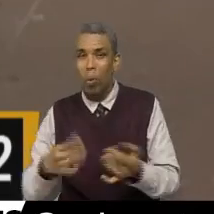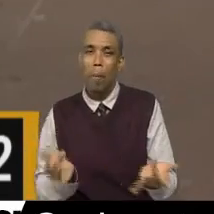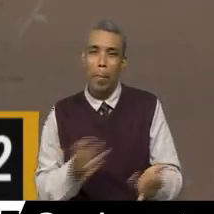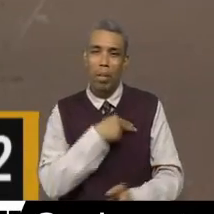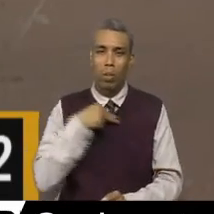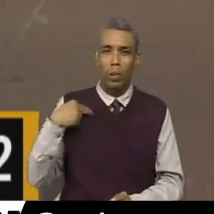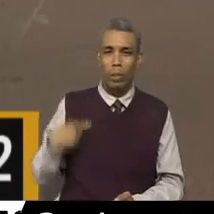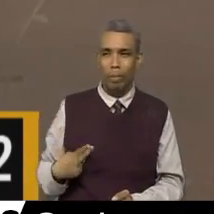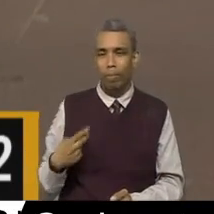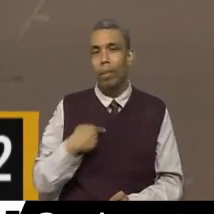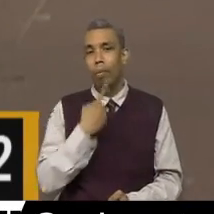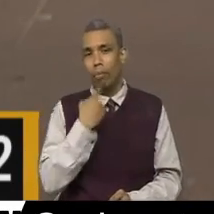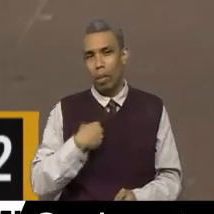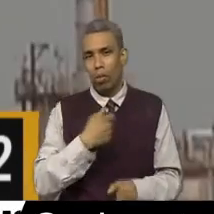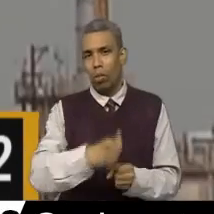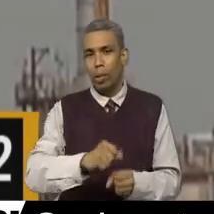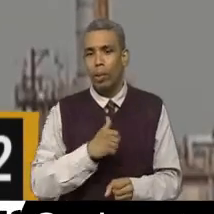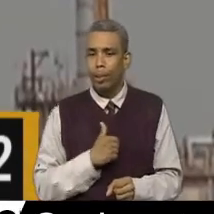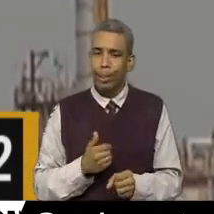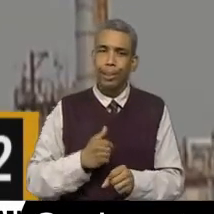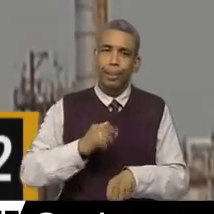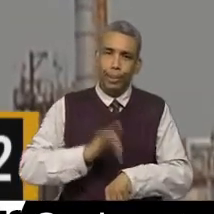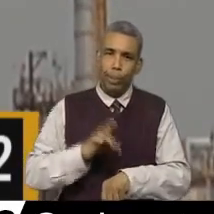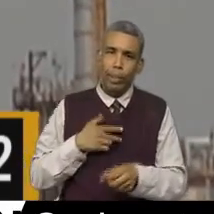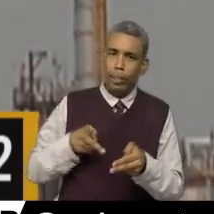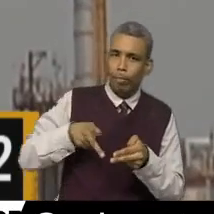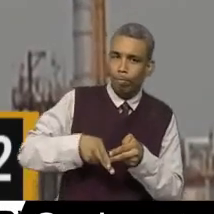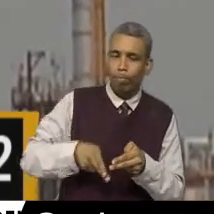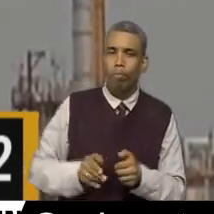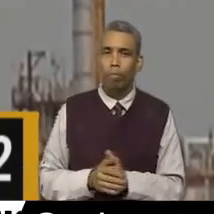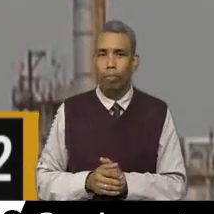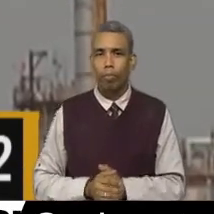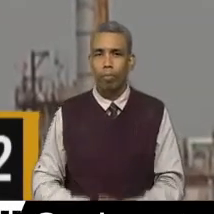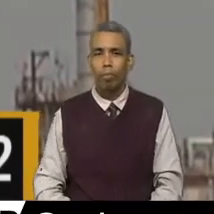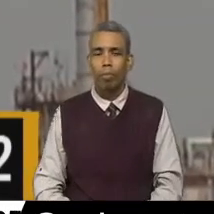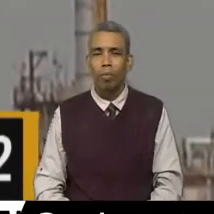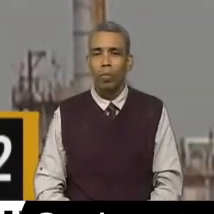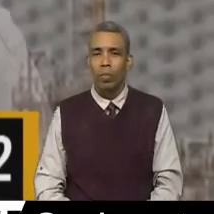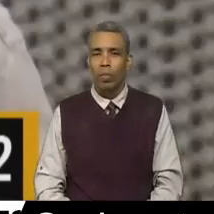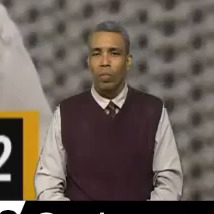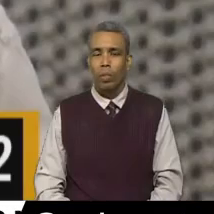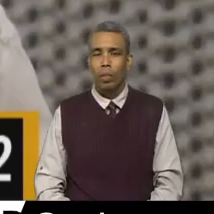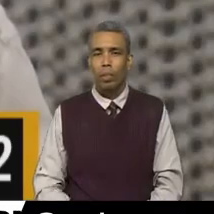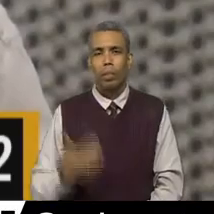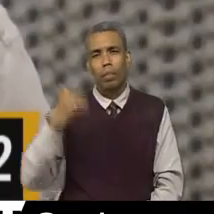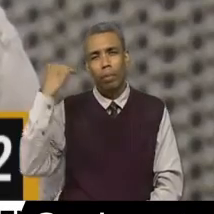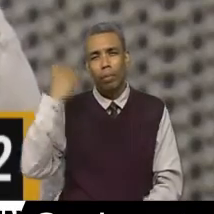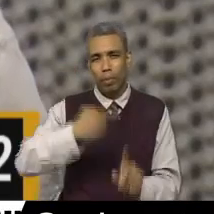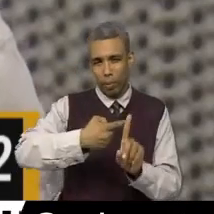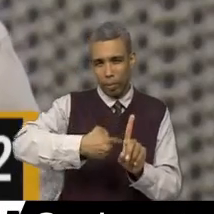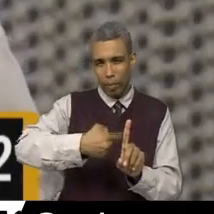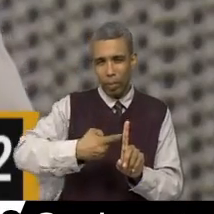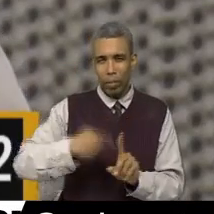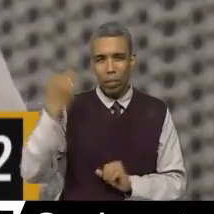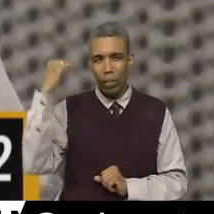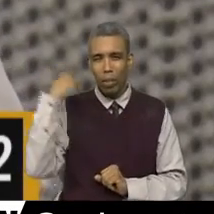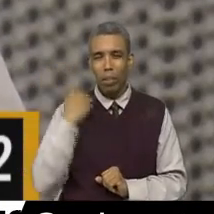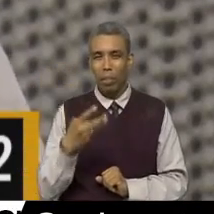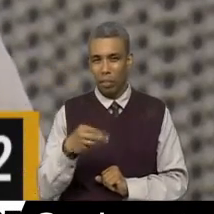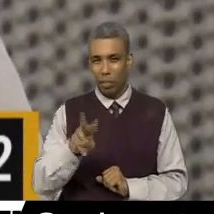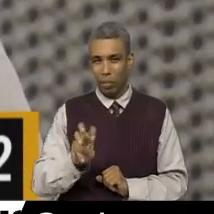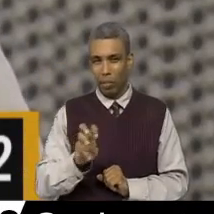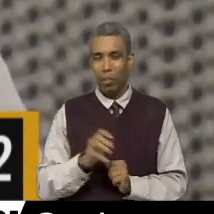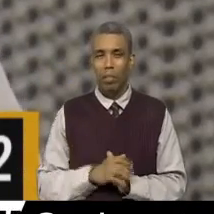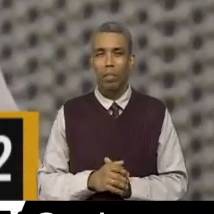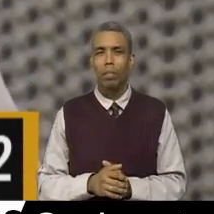trabajos de la parada de la planta UOP2 son los que demandan mayor vinculación laboral. 18 meses atrás se entra en fase de